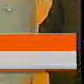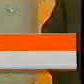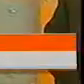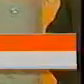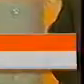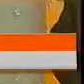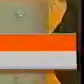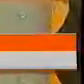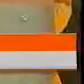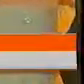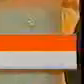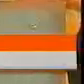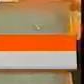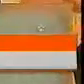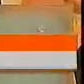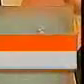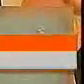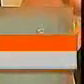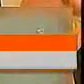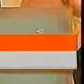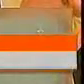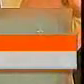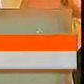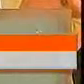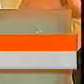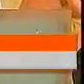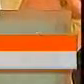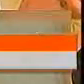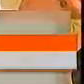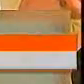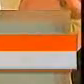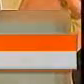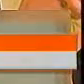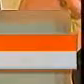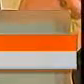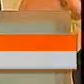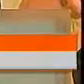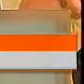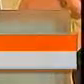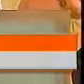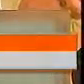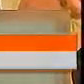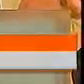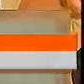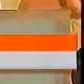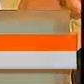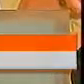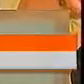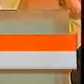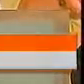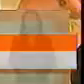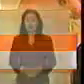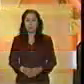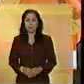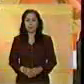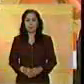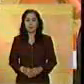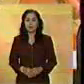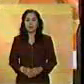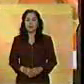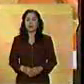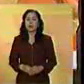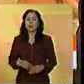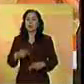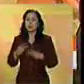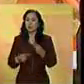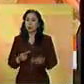se pudiera aprobar o no la reforma constitucional. Escuchemos a la presidenta de la Asamblea Nacional, Cilia Flores. El referéndum, que se